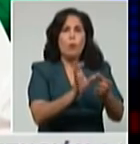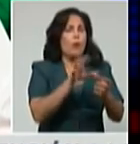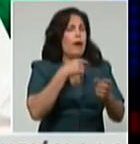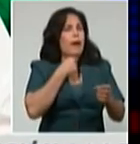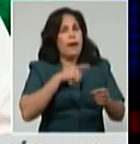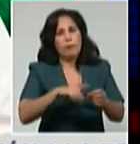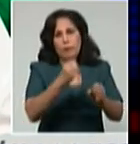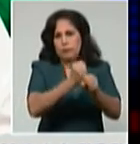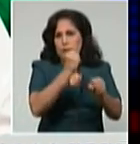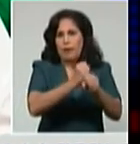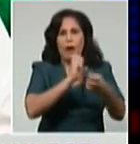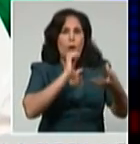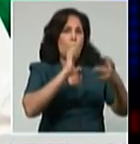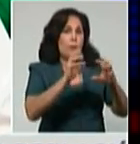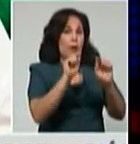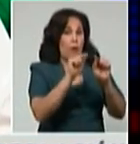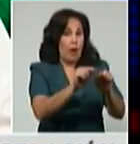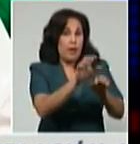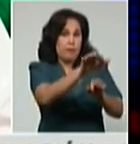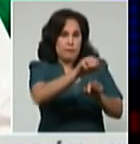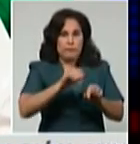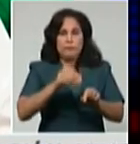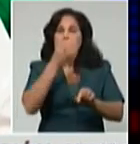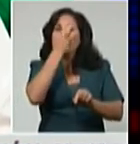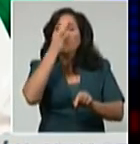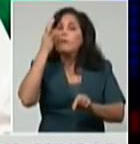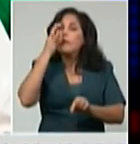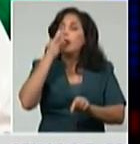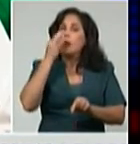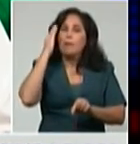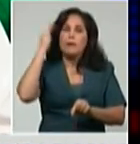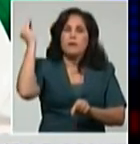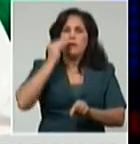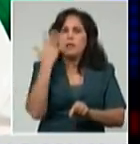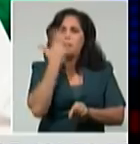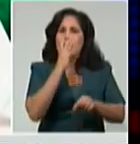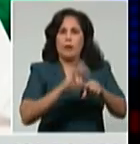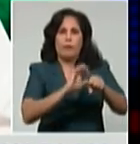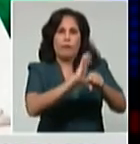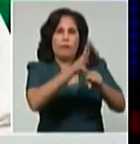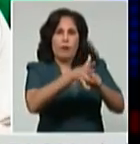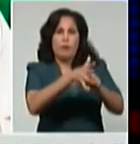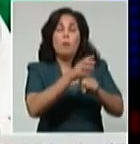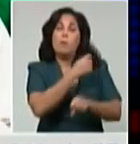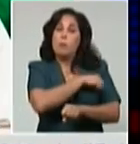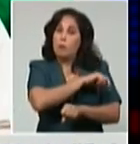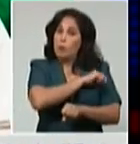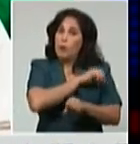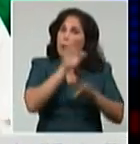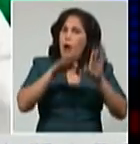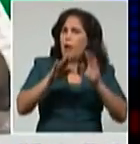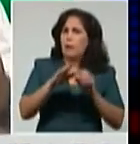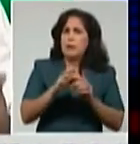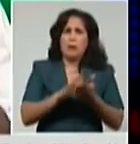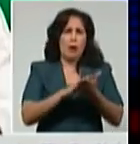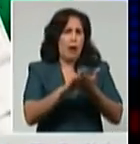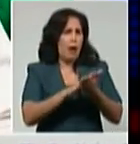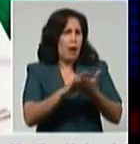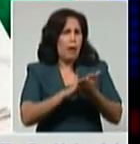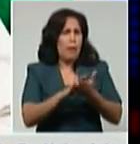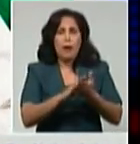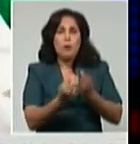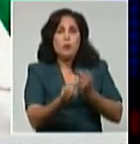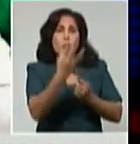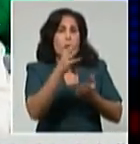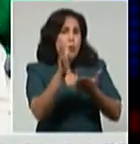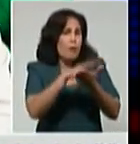complejos y buscando grupos de población que incluso a lo mejor no se ha diagnosticado caso, pero que